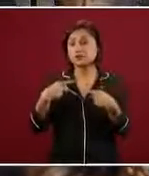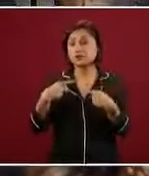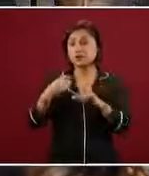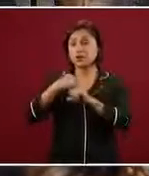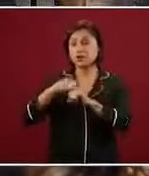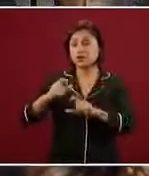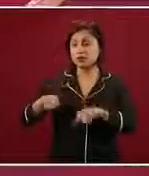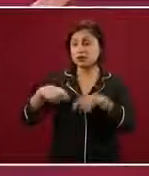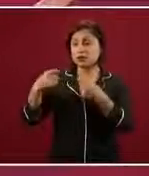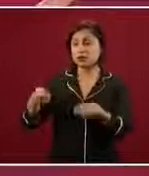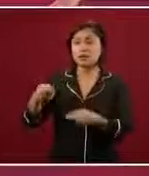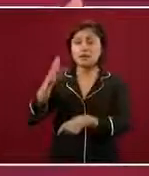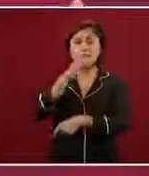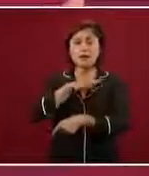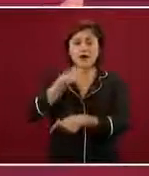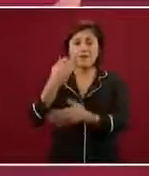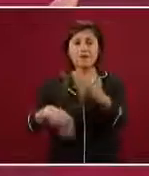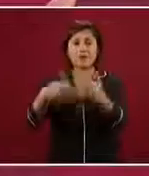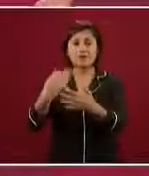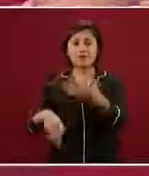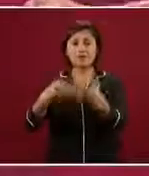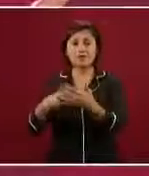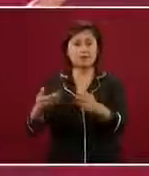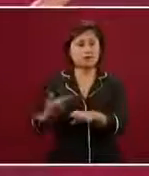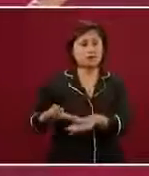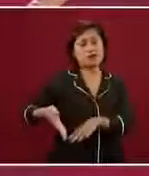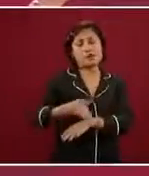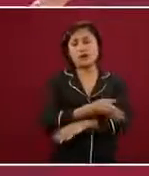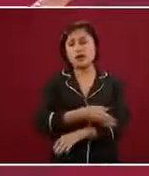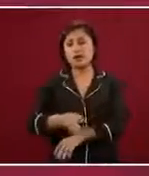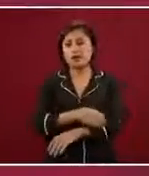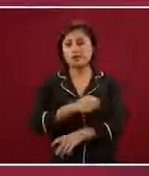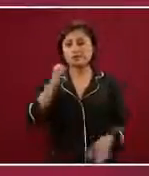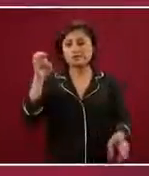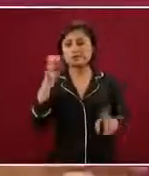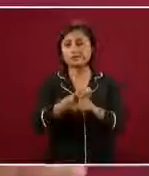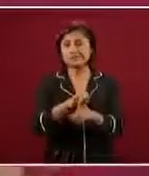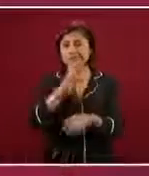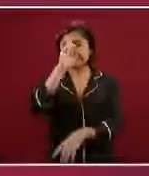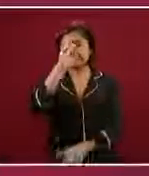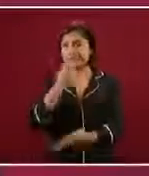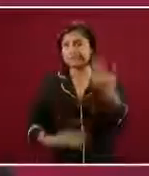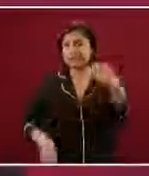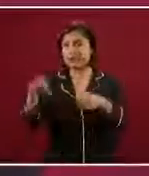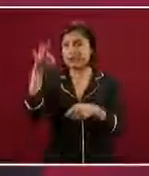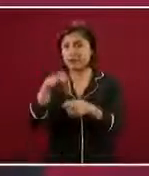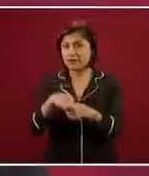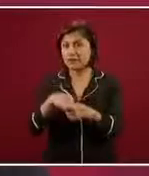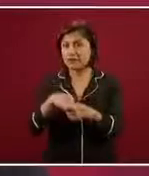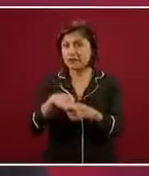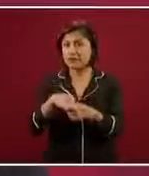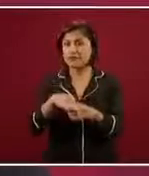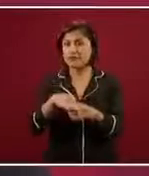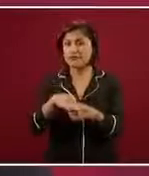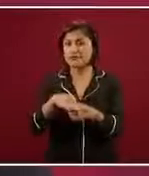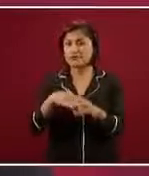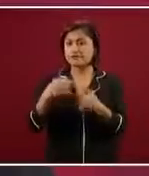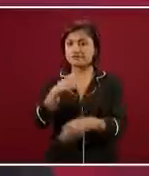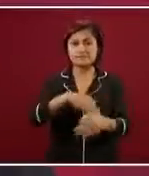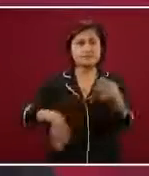¿Cuántos fraudes electorales cometidos, ¿sí?, a la vista de todos?